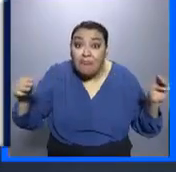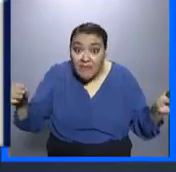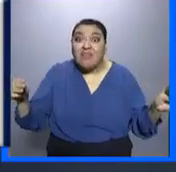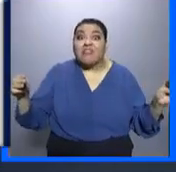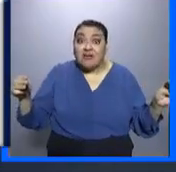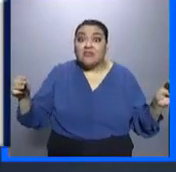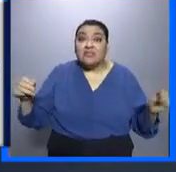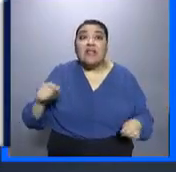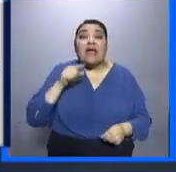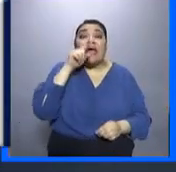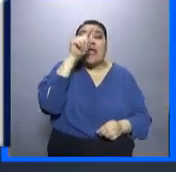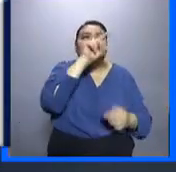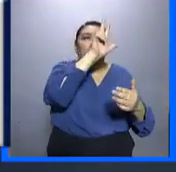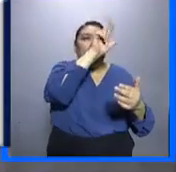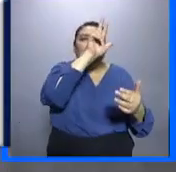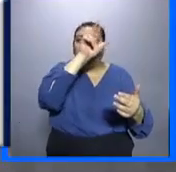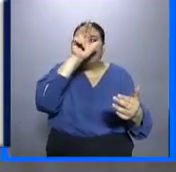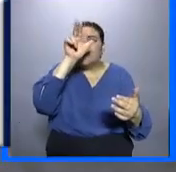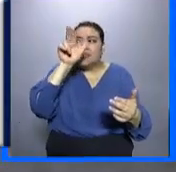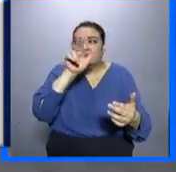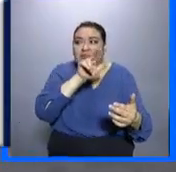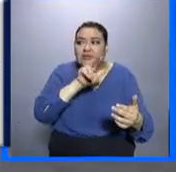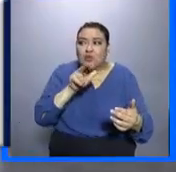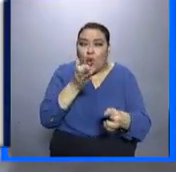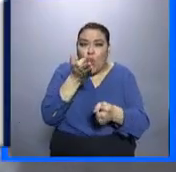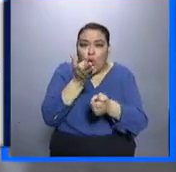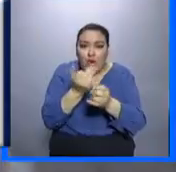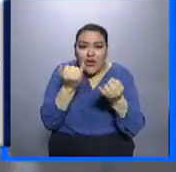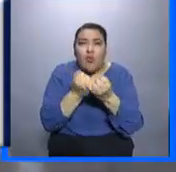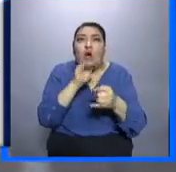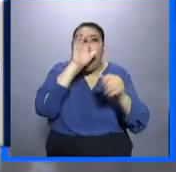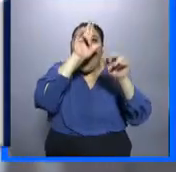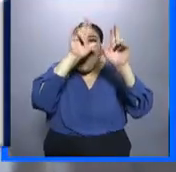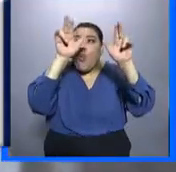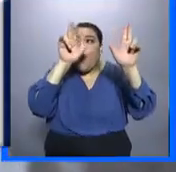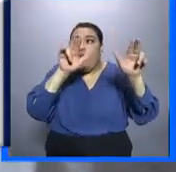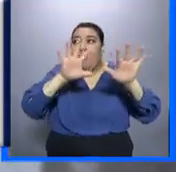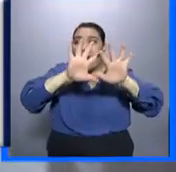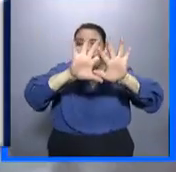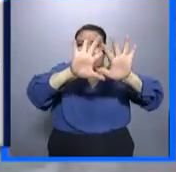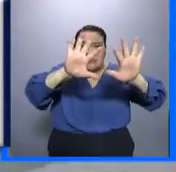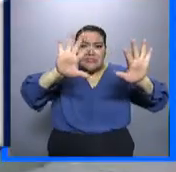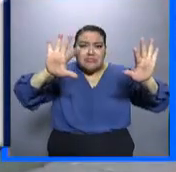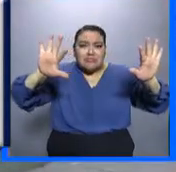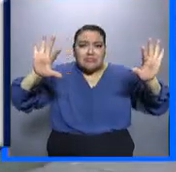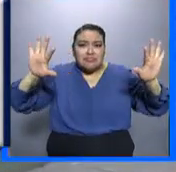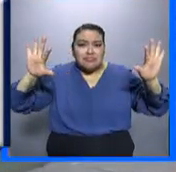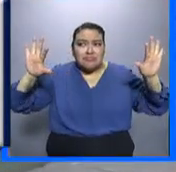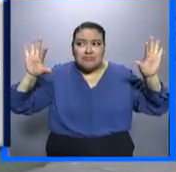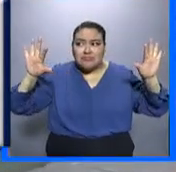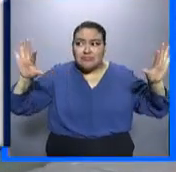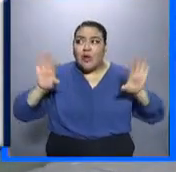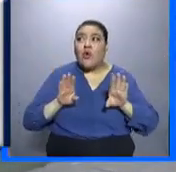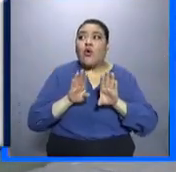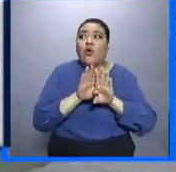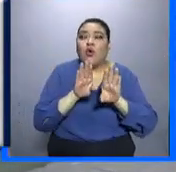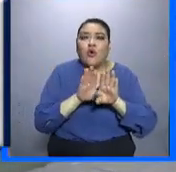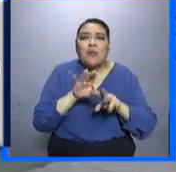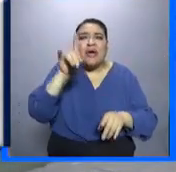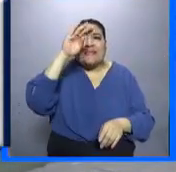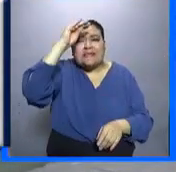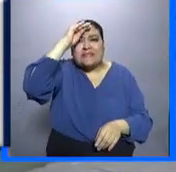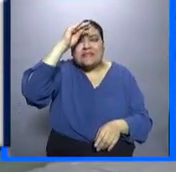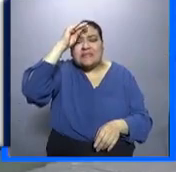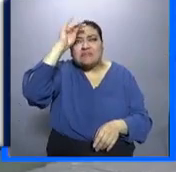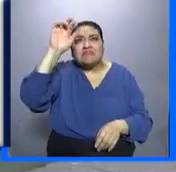con la herencia del muralismo y las heridas del presente, al transformar el símbolo del sacrificio en una reflexión sobre